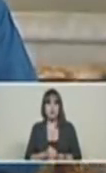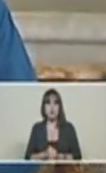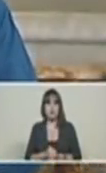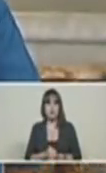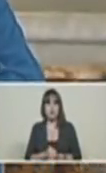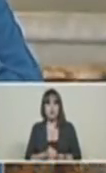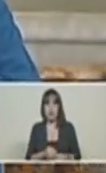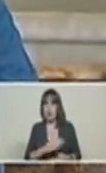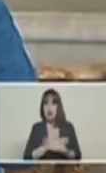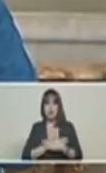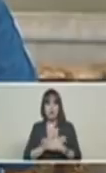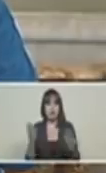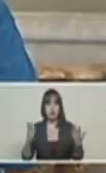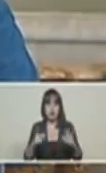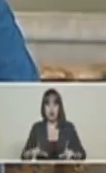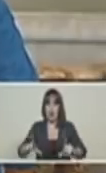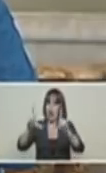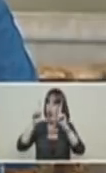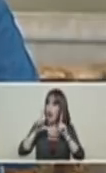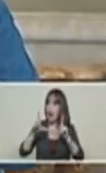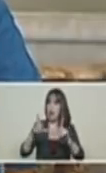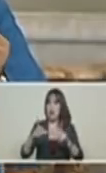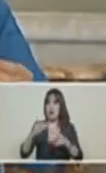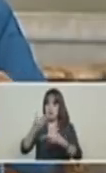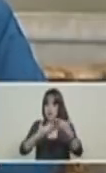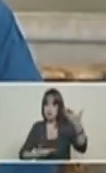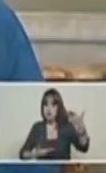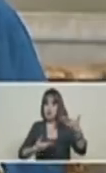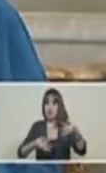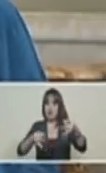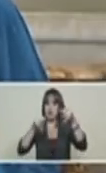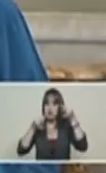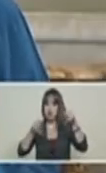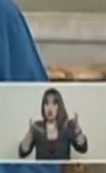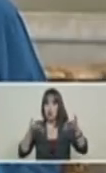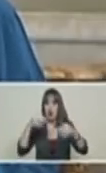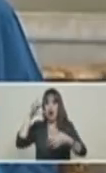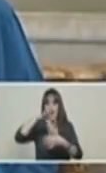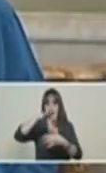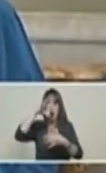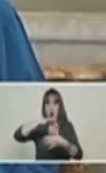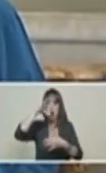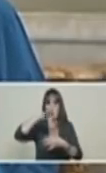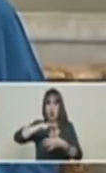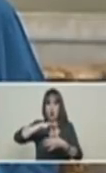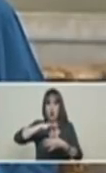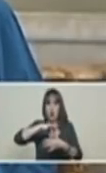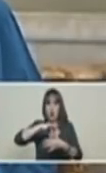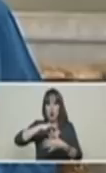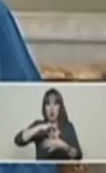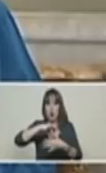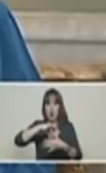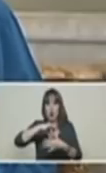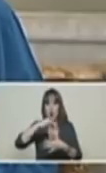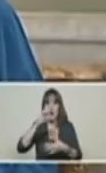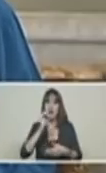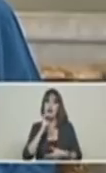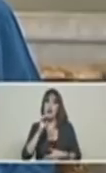lo garantizan en certificado de ahorro del plan oro. Ahorrar vale oro, es la